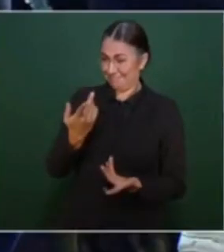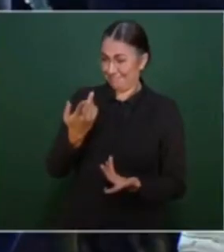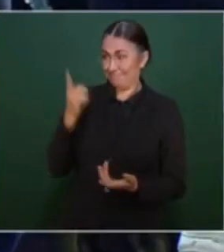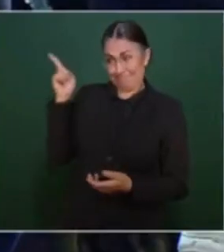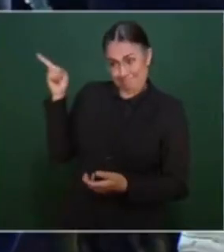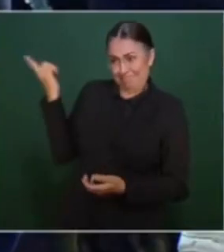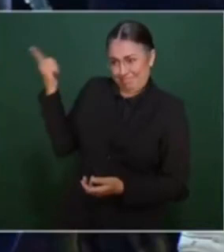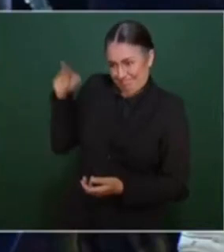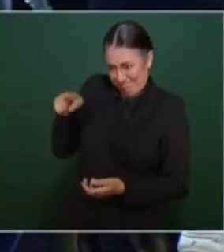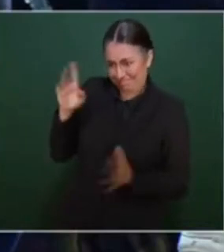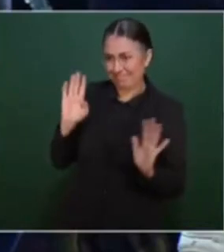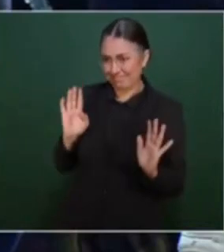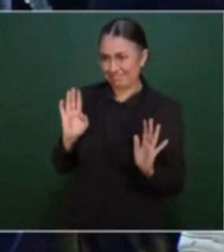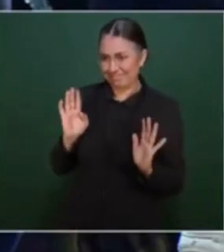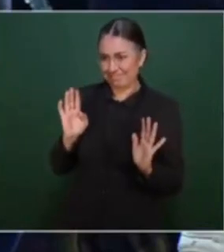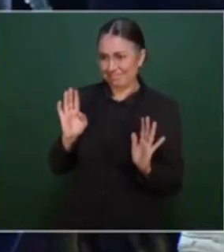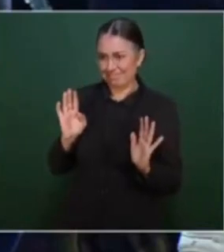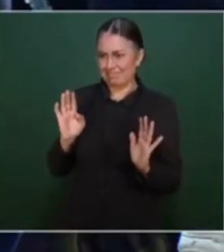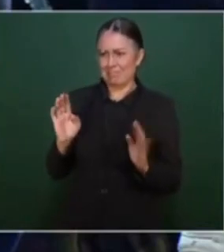cosas que